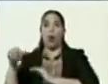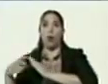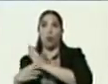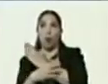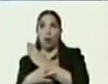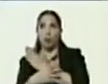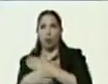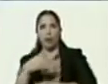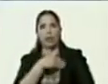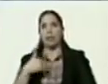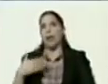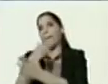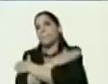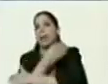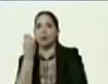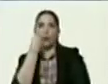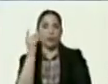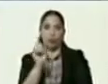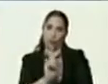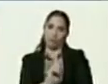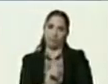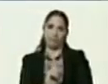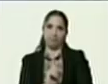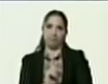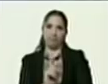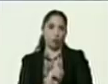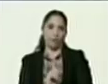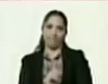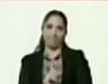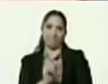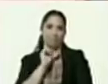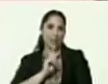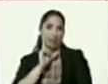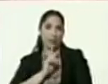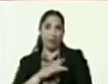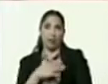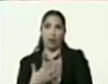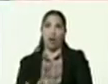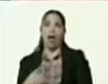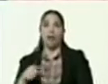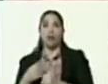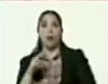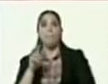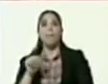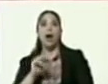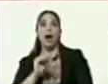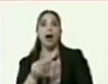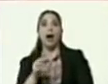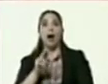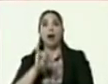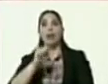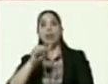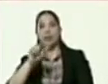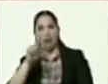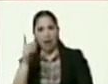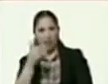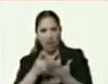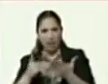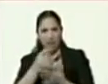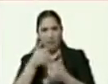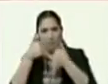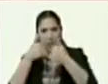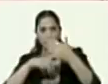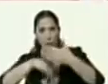y le querías dar un abrazo y un beso. No. No fue así. Alias Vaquita Argenis Vaca describe muy bien el trayecto